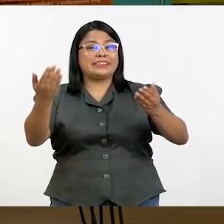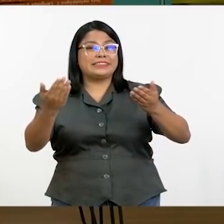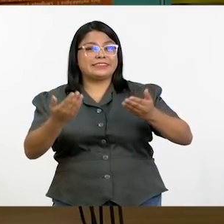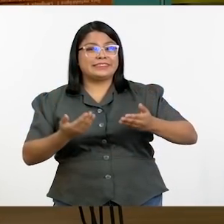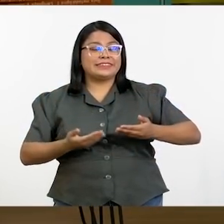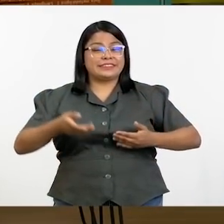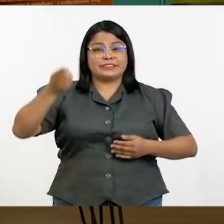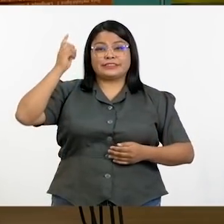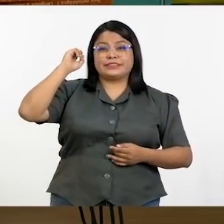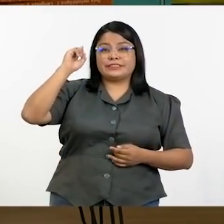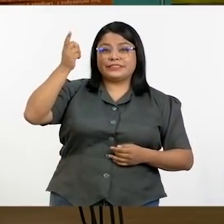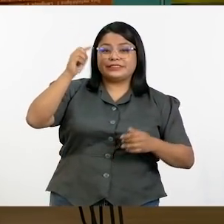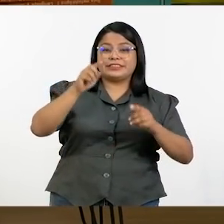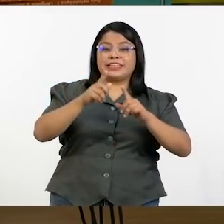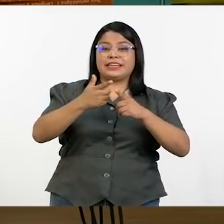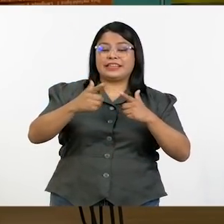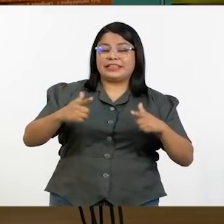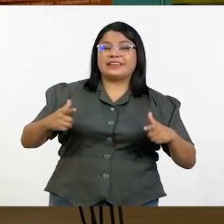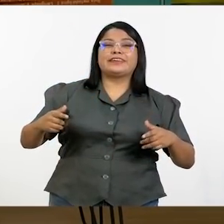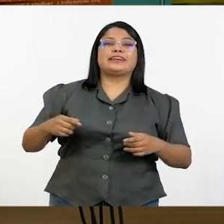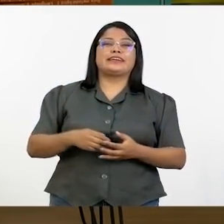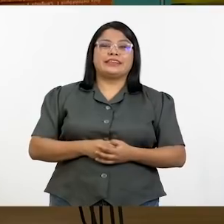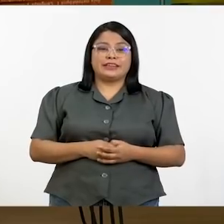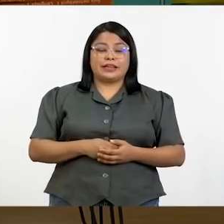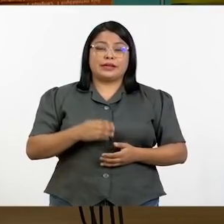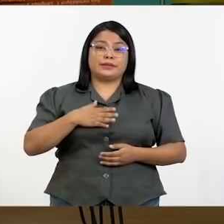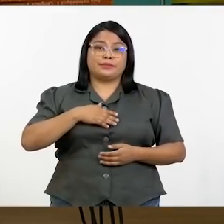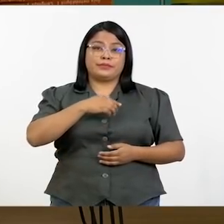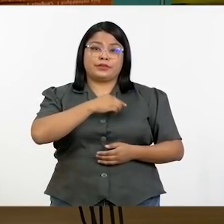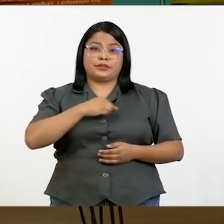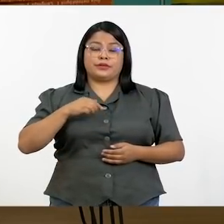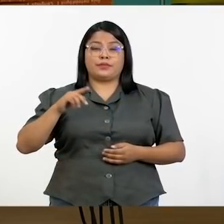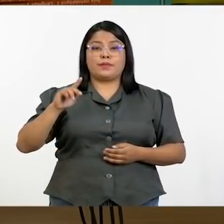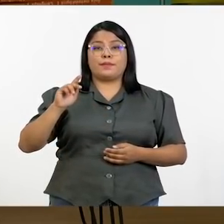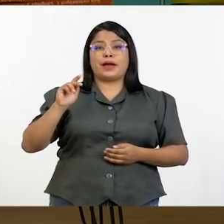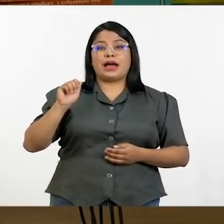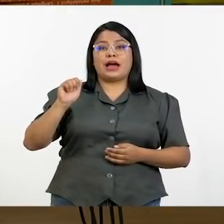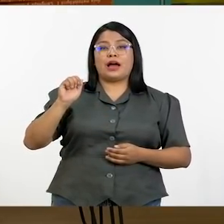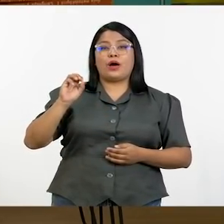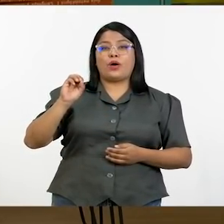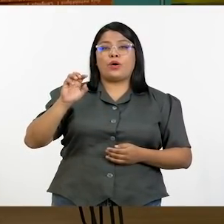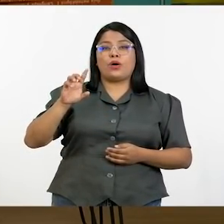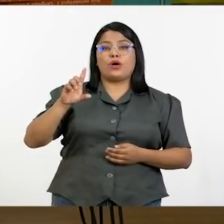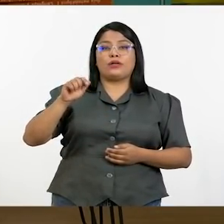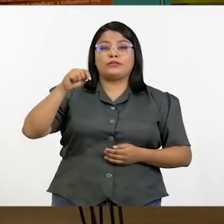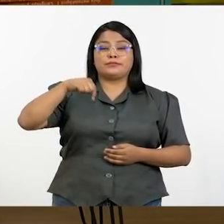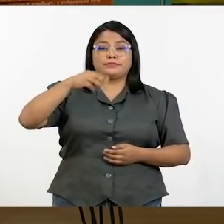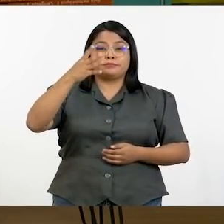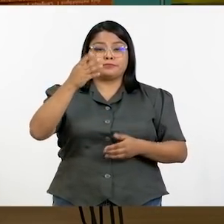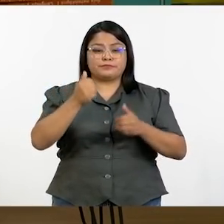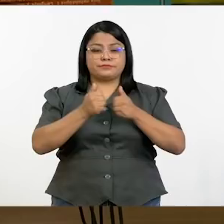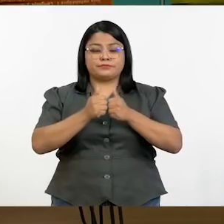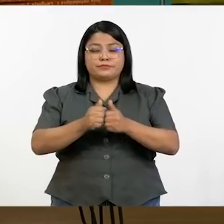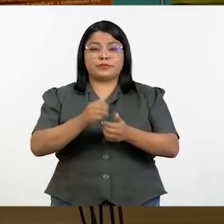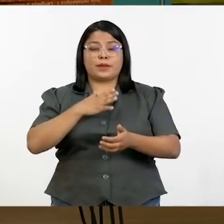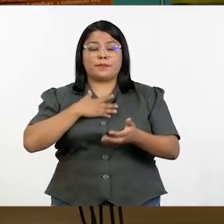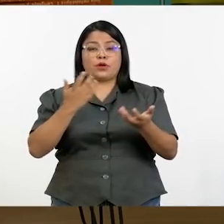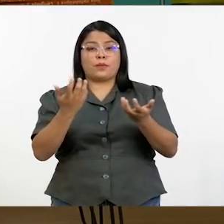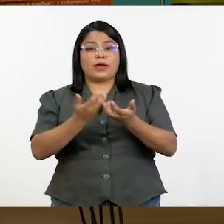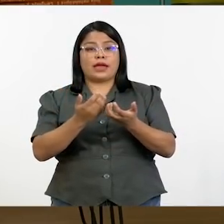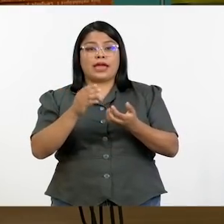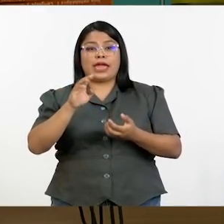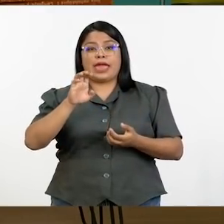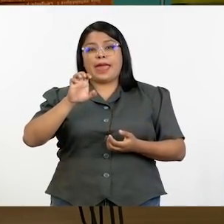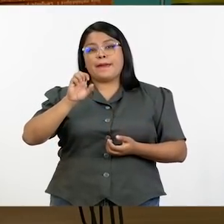Sean bienvenidas y bienvenidos docentes de lenguaje y literatura. Mi nombre es Paola Guardado y este día me acompaña Esmeralda